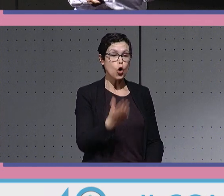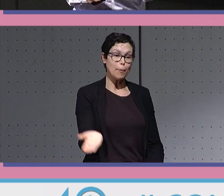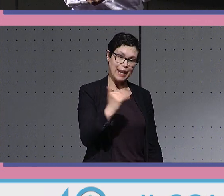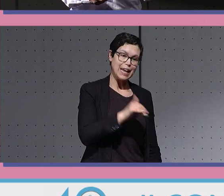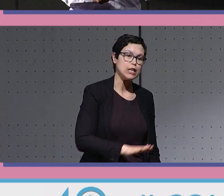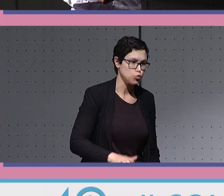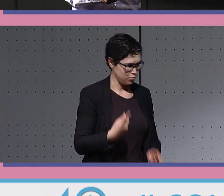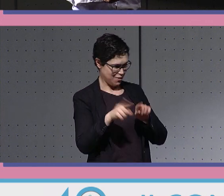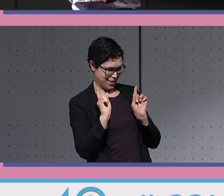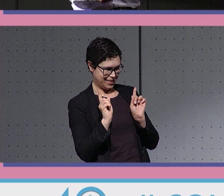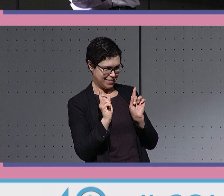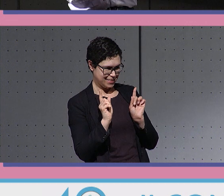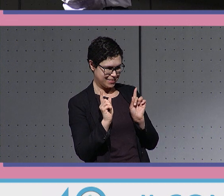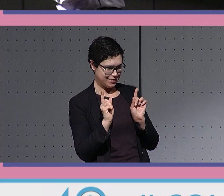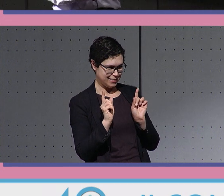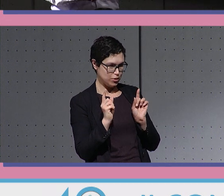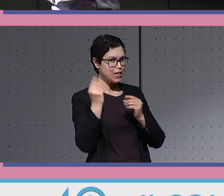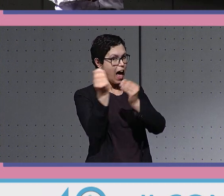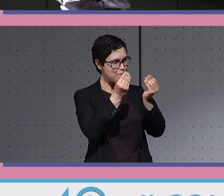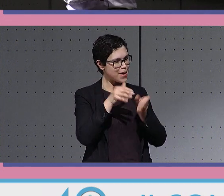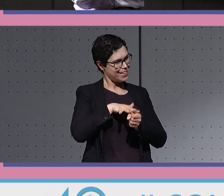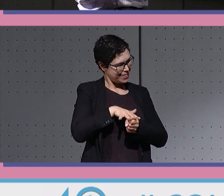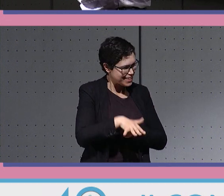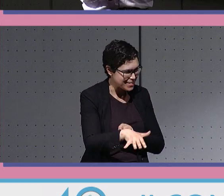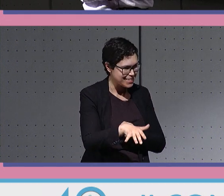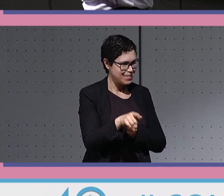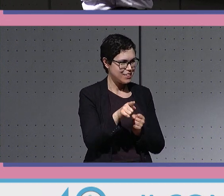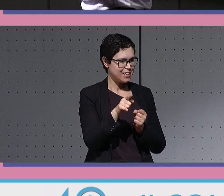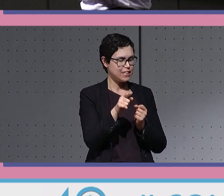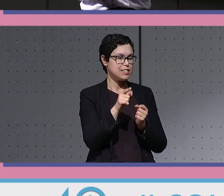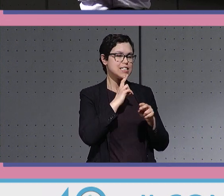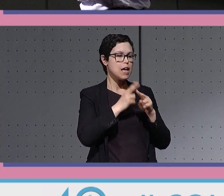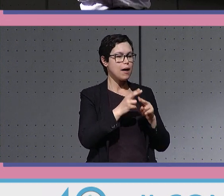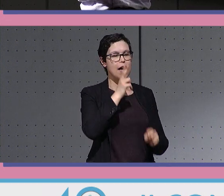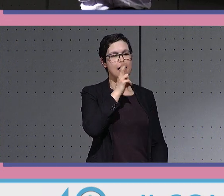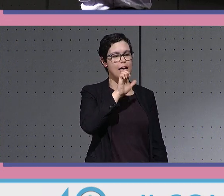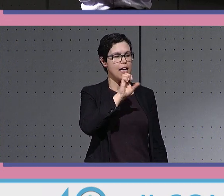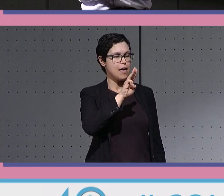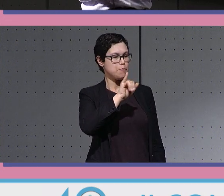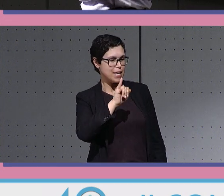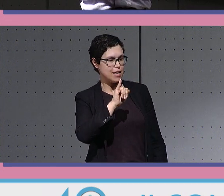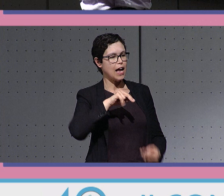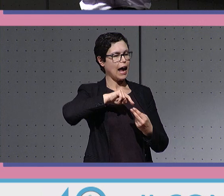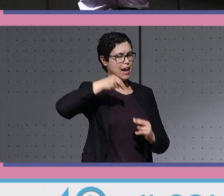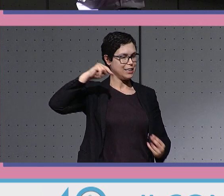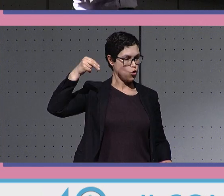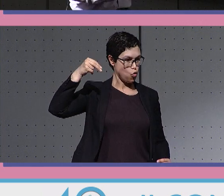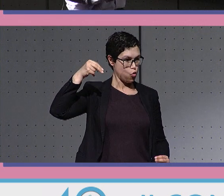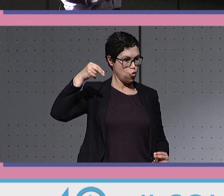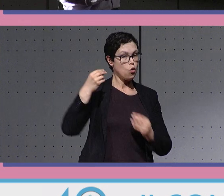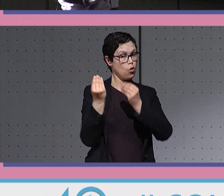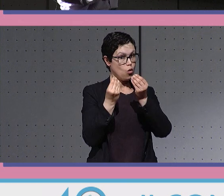distinto. Y esas modificaciones que llamamos epigenética, pues a veces también son